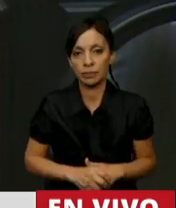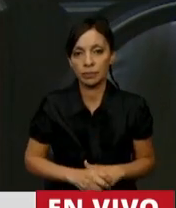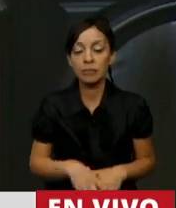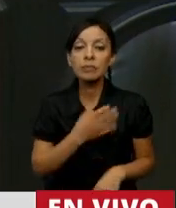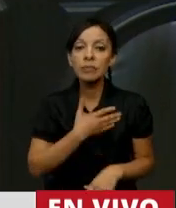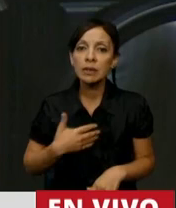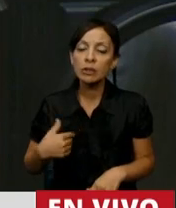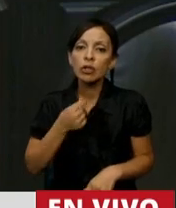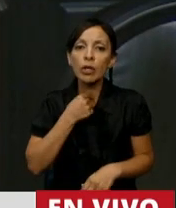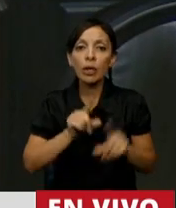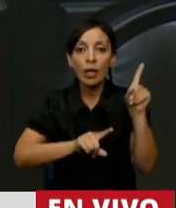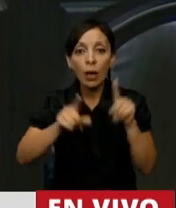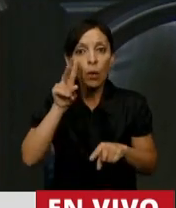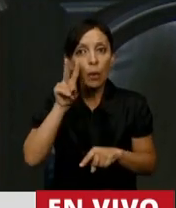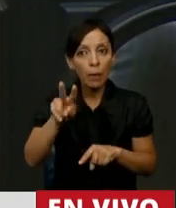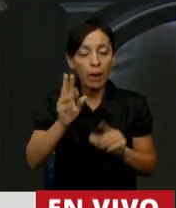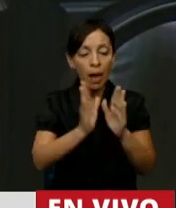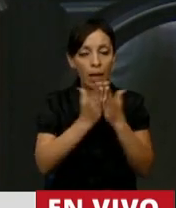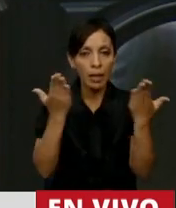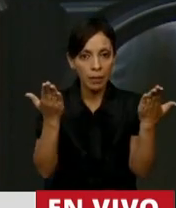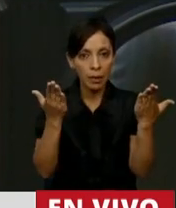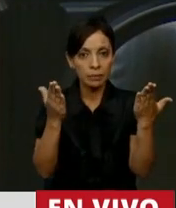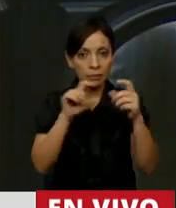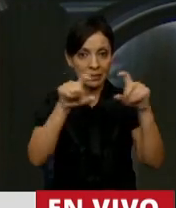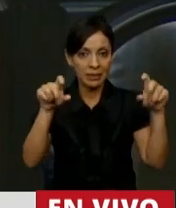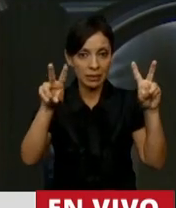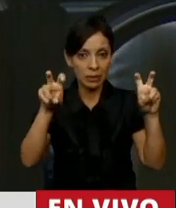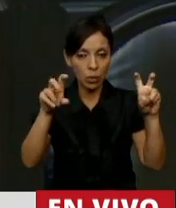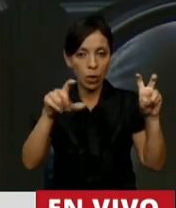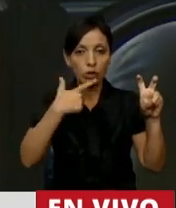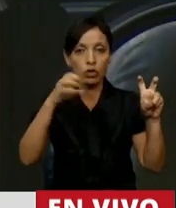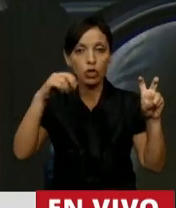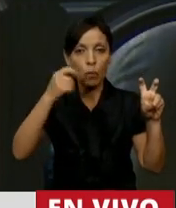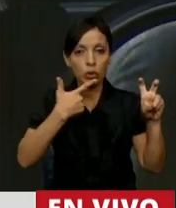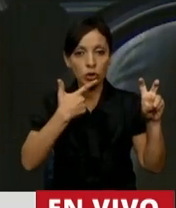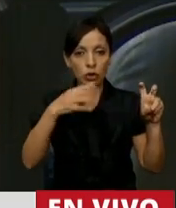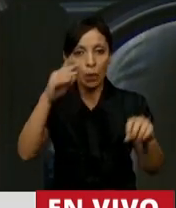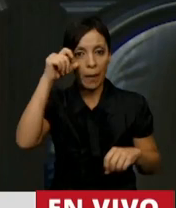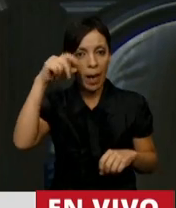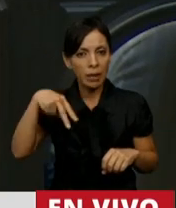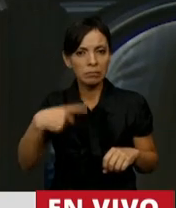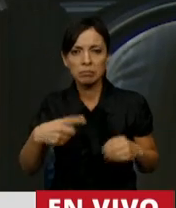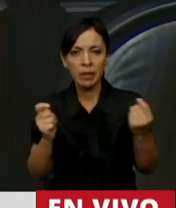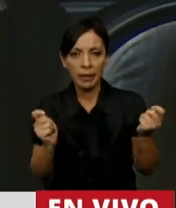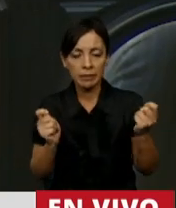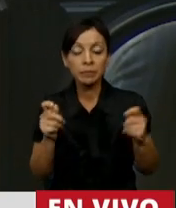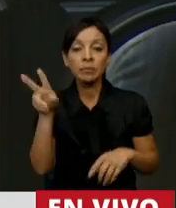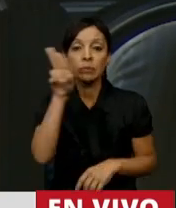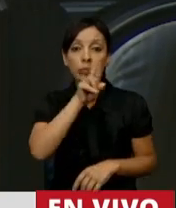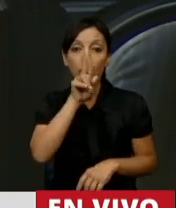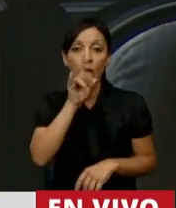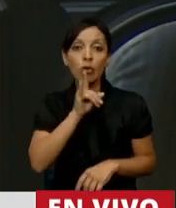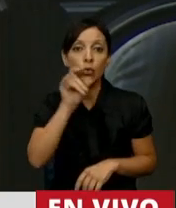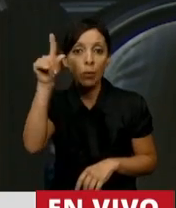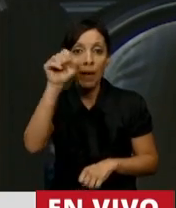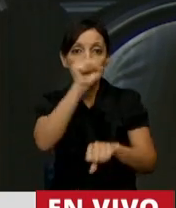creo que alguno vea este libro si lo ha leído como belén es una tucumana que estuvo presa